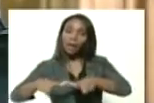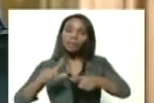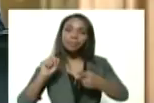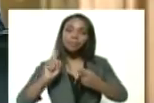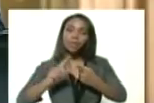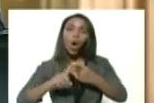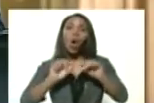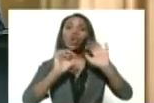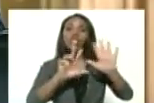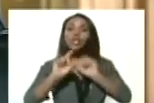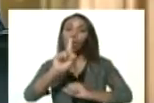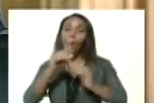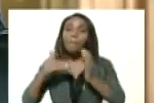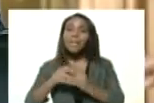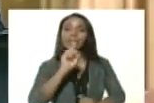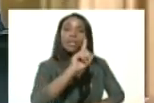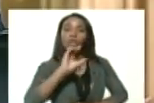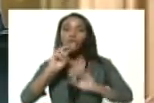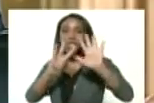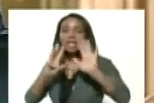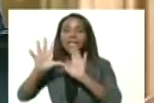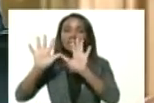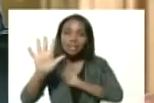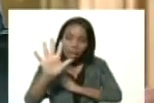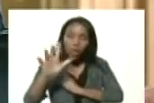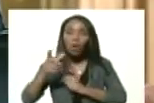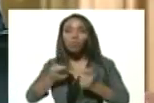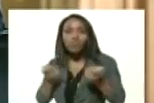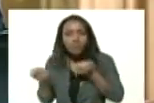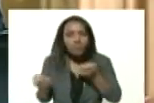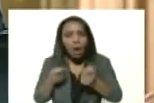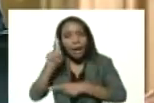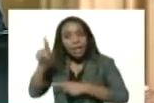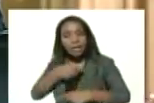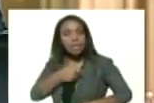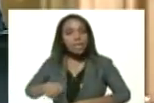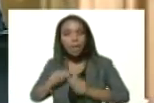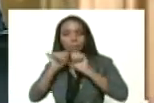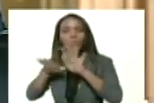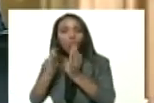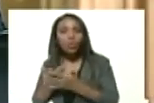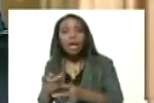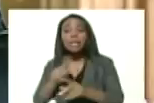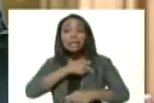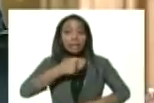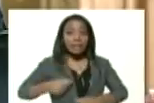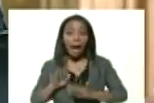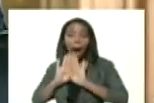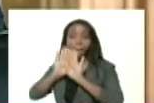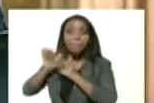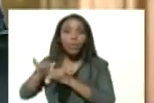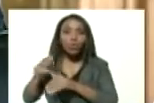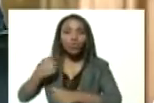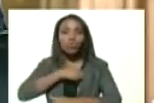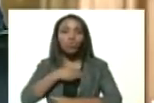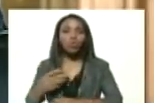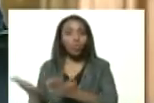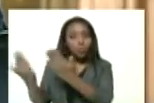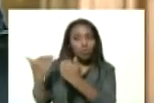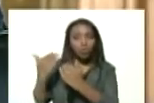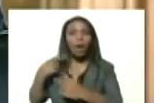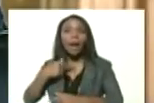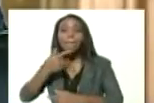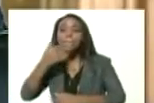81 mil 285 controladas la pandemia en china y china nos está dando todo el apoyo en las